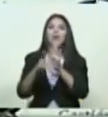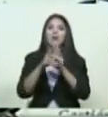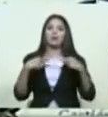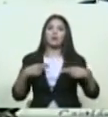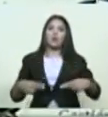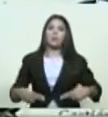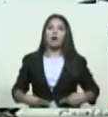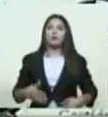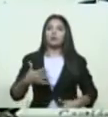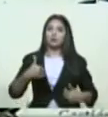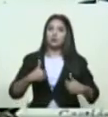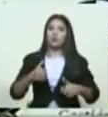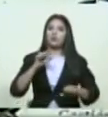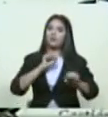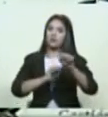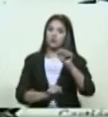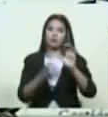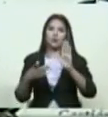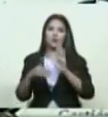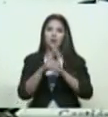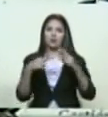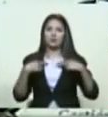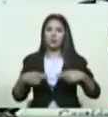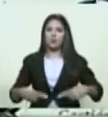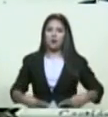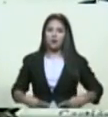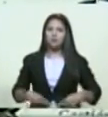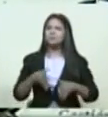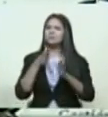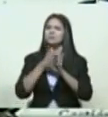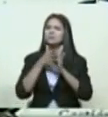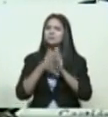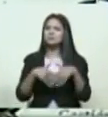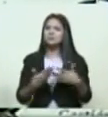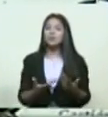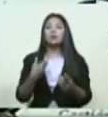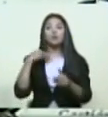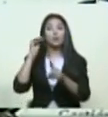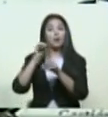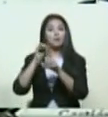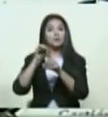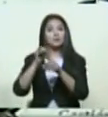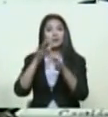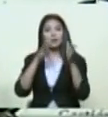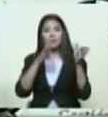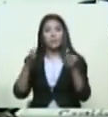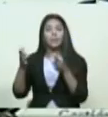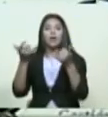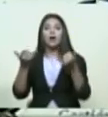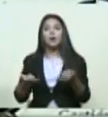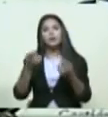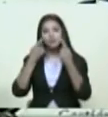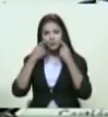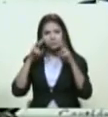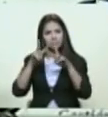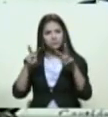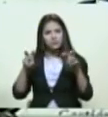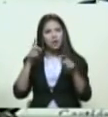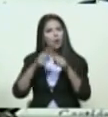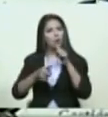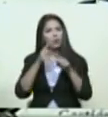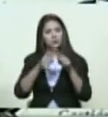como defensor de los derechos humanos que somos, es que voy a anunciar que actualmente estamos revisando un grupo de